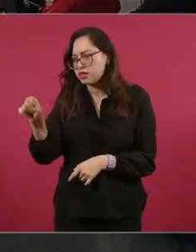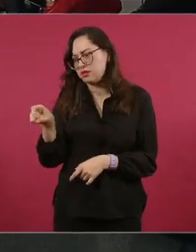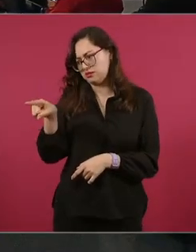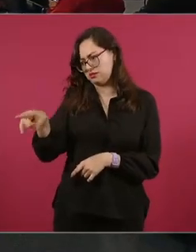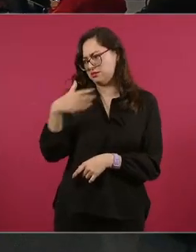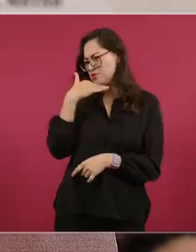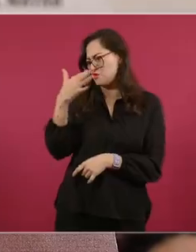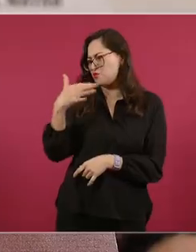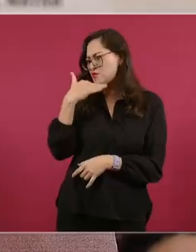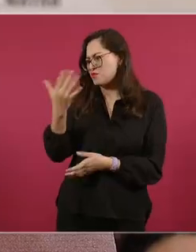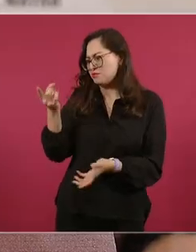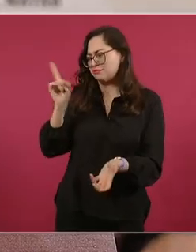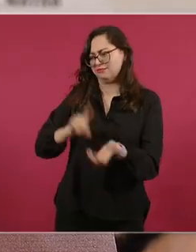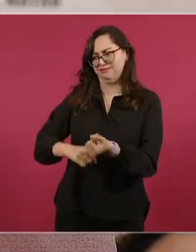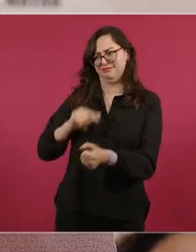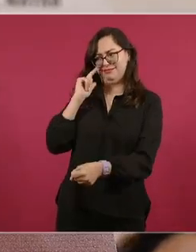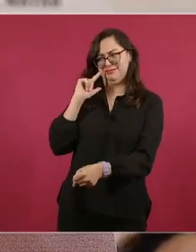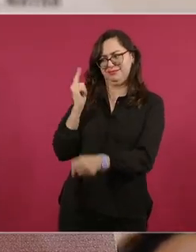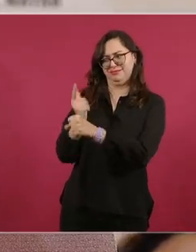O sea,